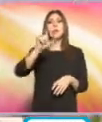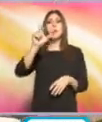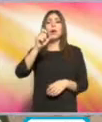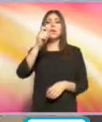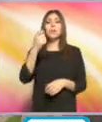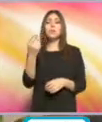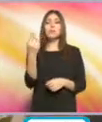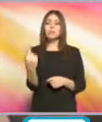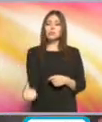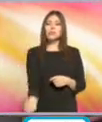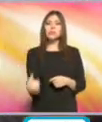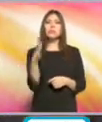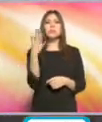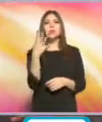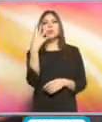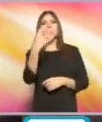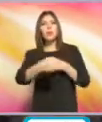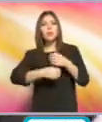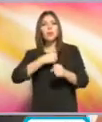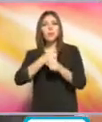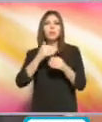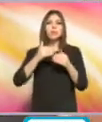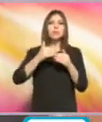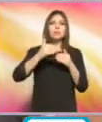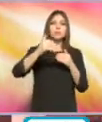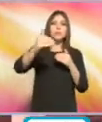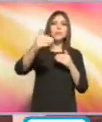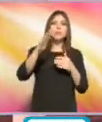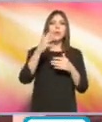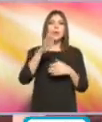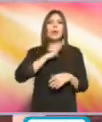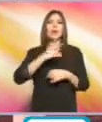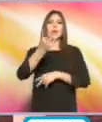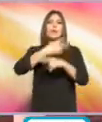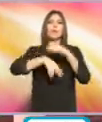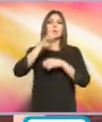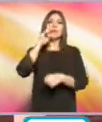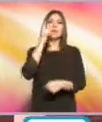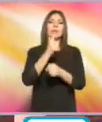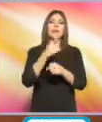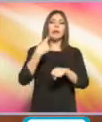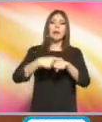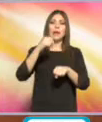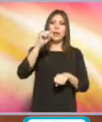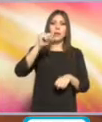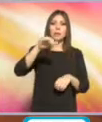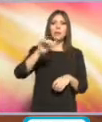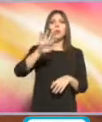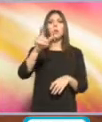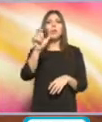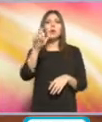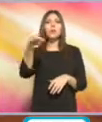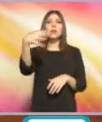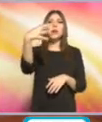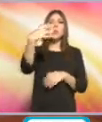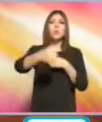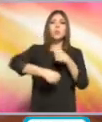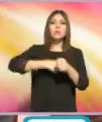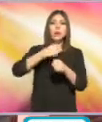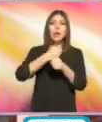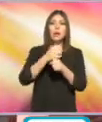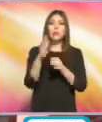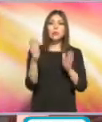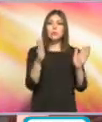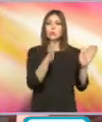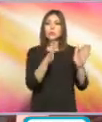en adelante, tiende a disminuir después de los 14 años. ¿Sí? Pero estos pacientes quedan siendo hiperreactivos y más adelante